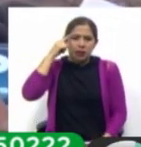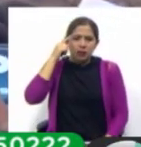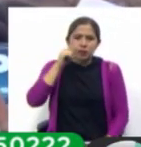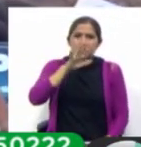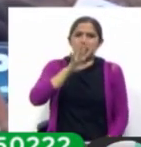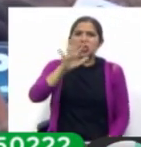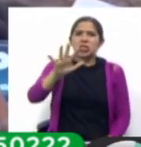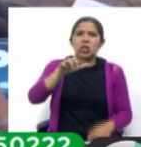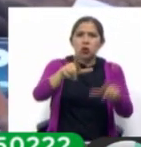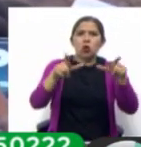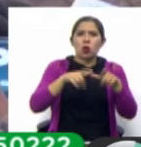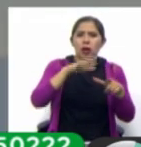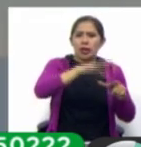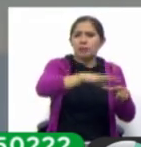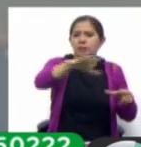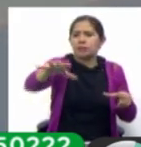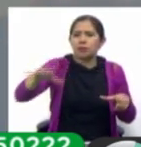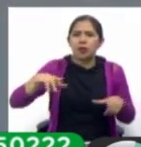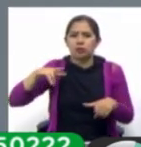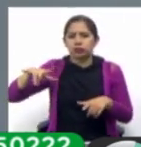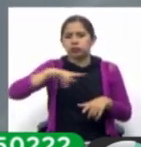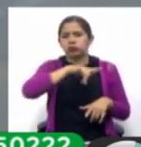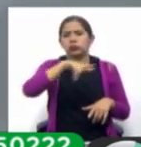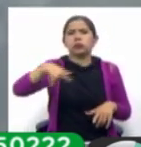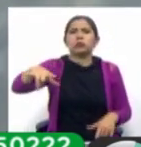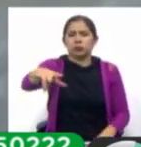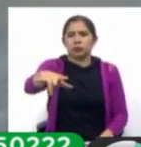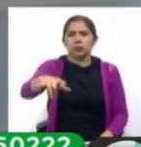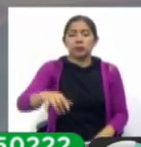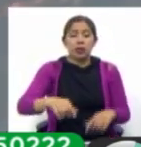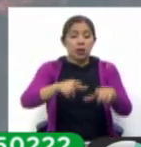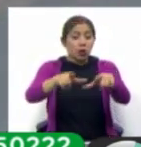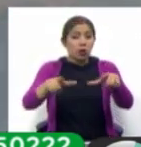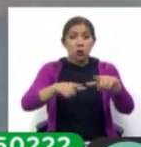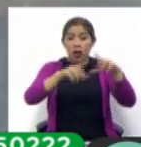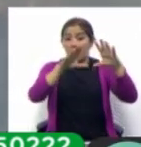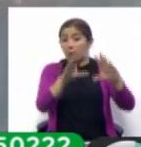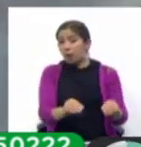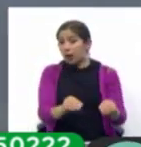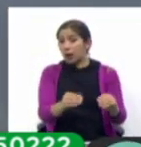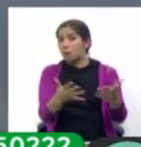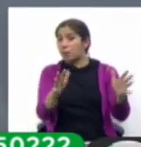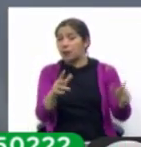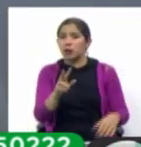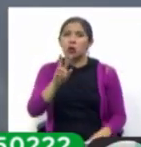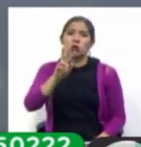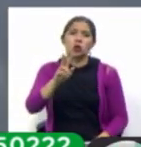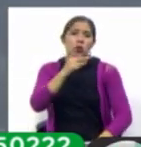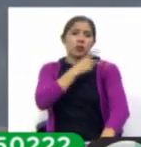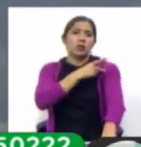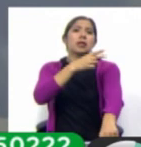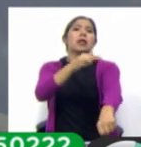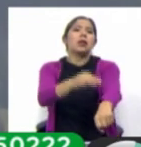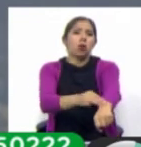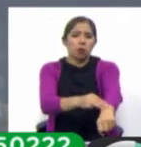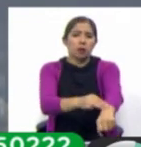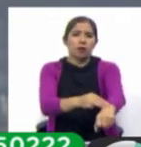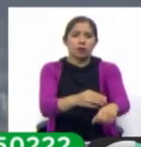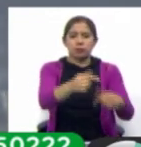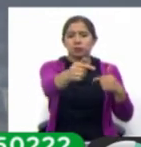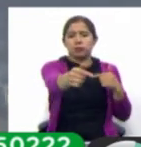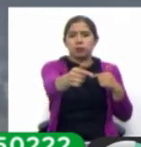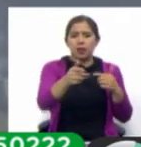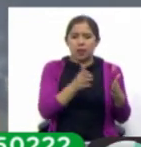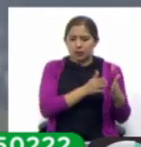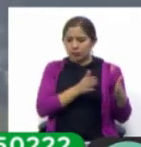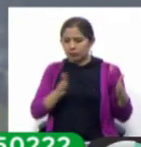hemos detectado aquí en la Chiquitanía. La extensión donde se logró apagar el incendio tiene una longitud de 2 kilómetros de largo, entre 60 y 80